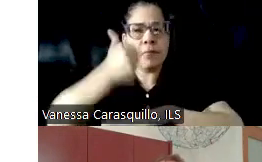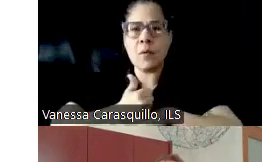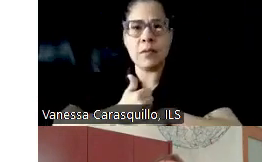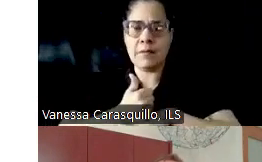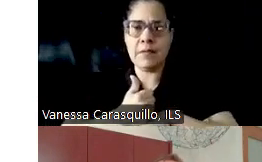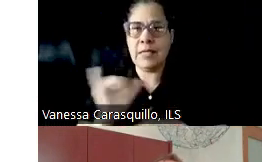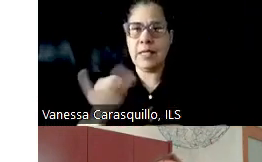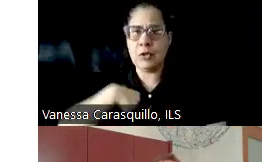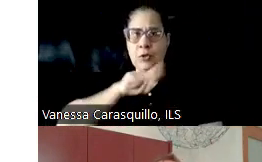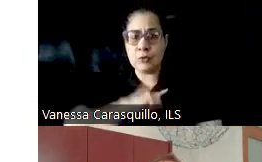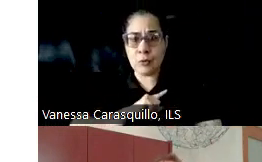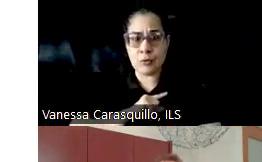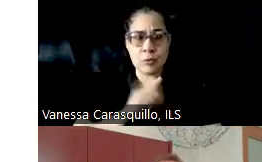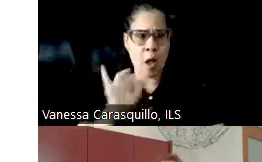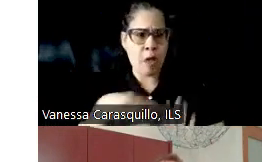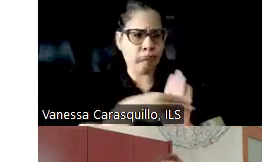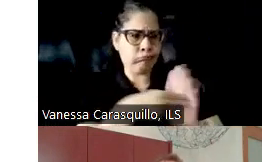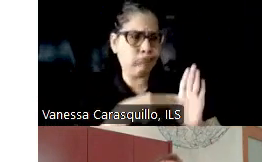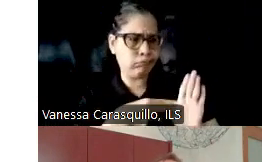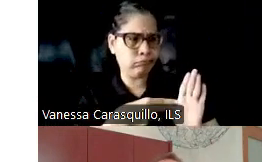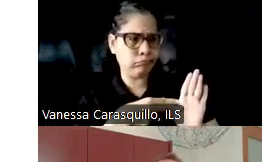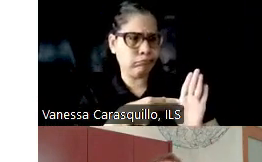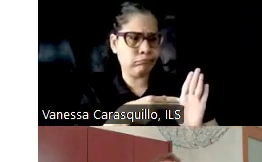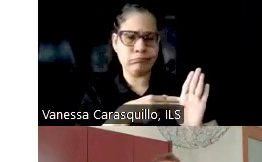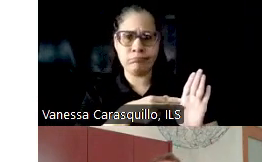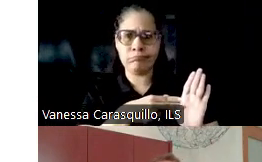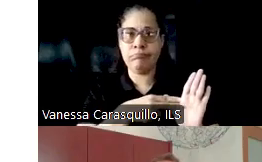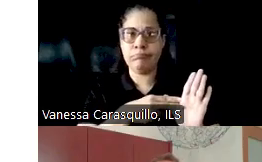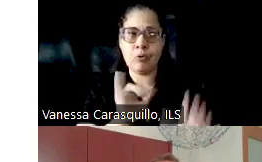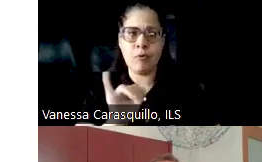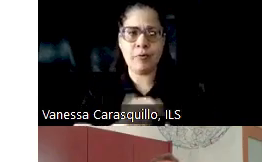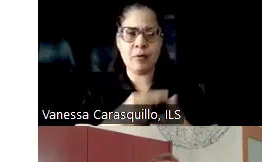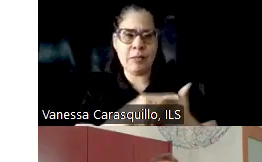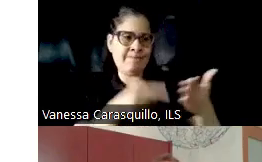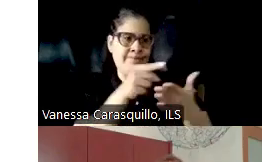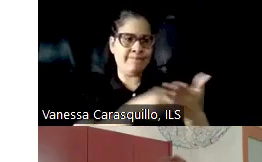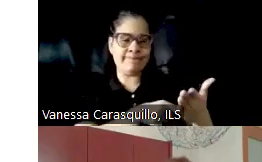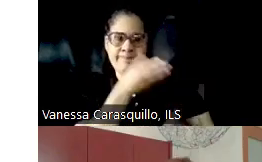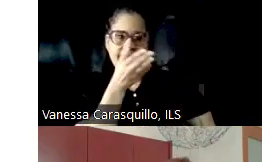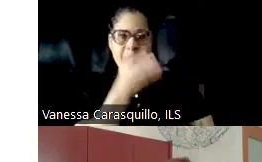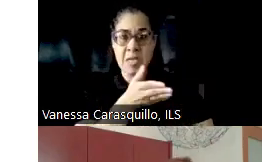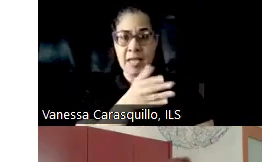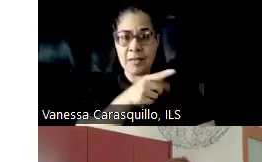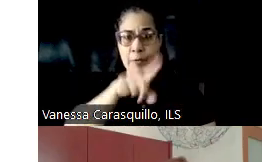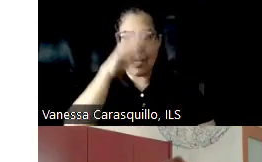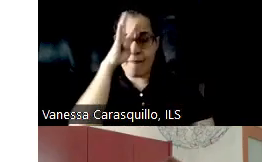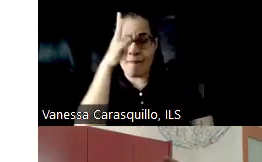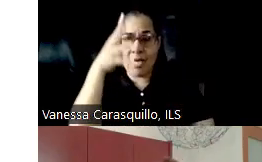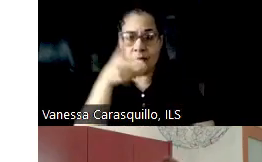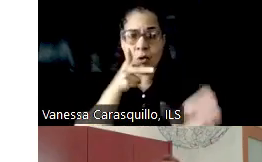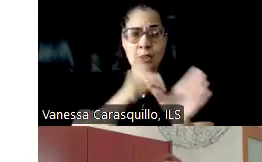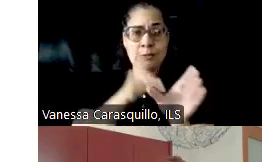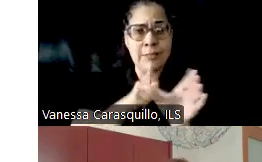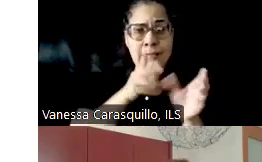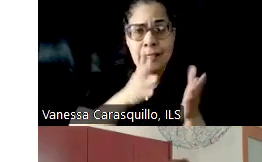estigma y no establecer un prejuicio de que esto es un invento de los psiquiatras, o esto es lo que